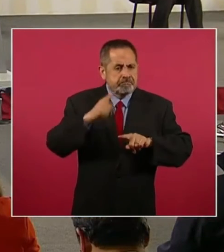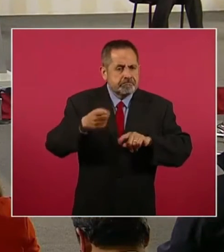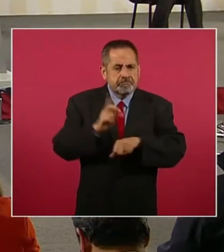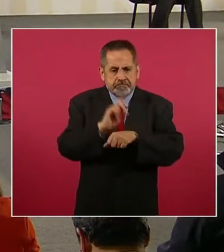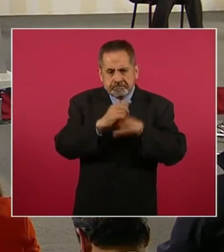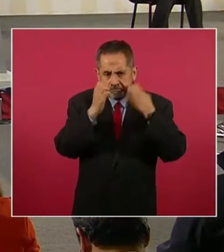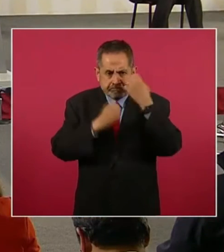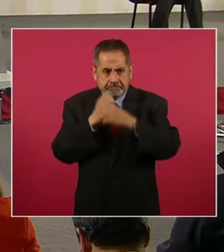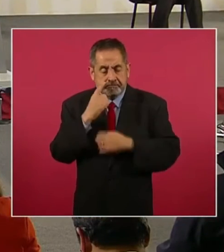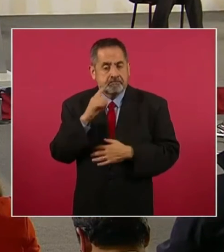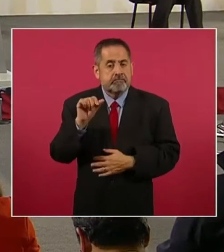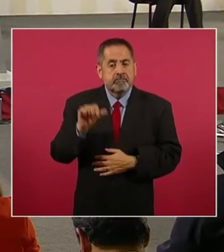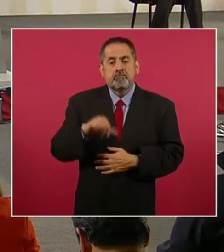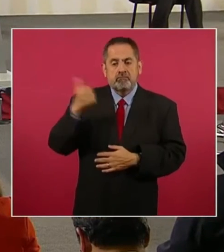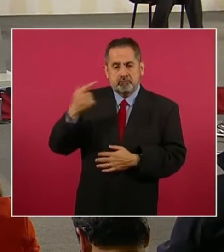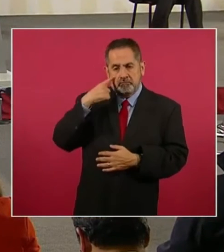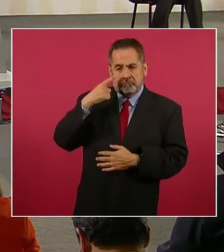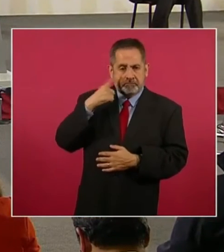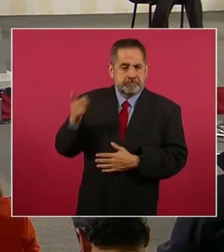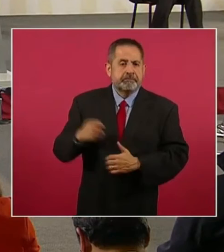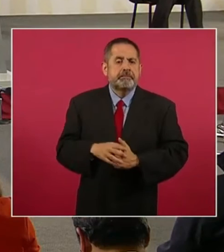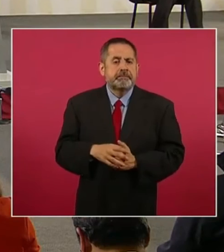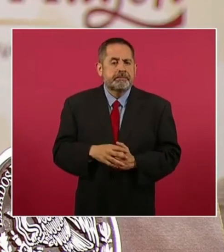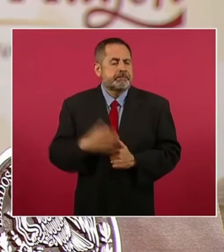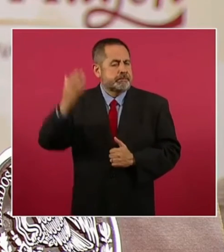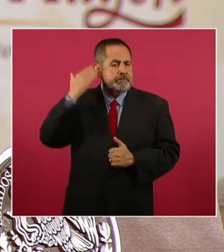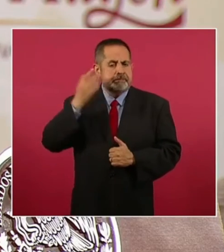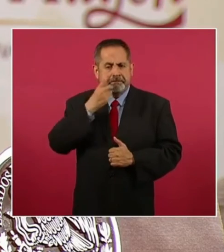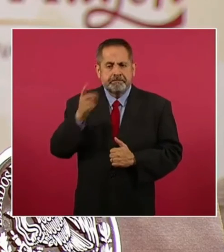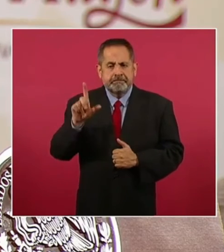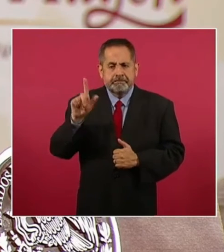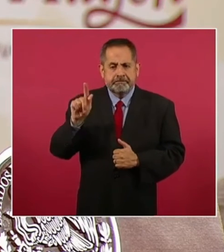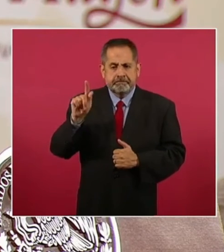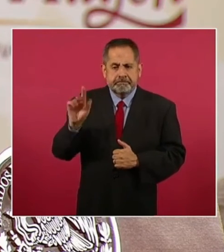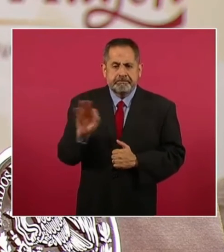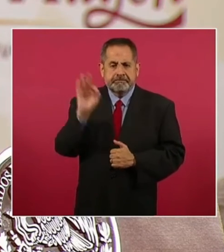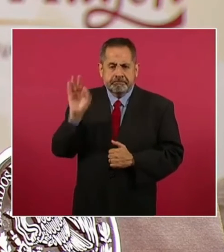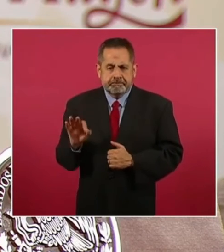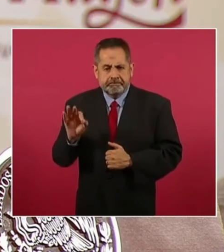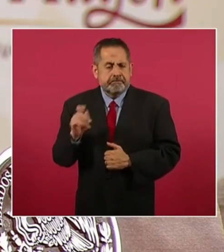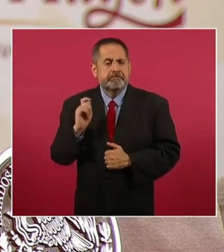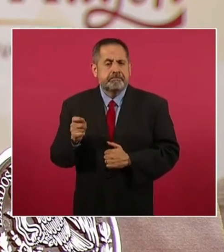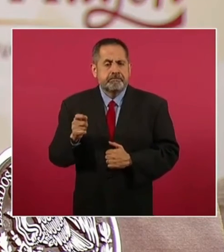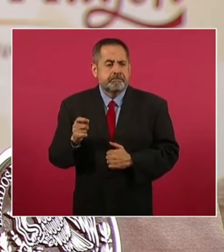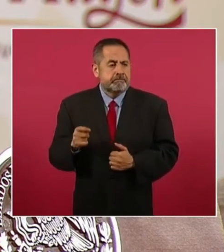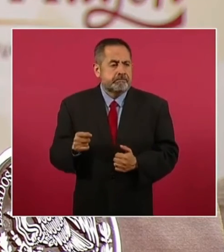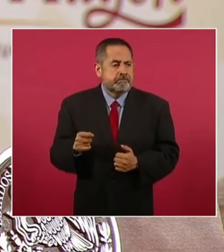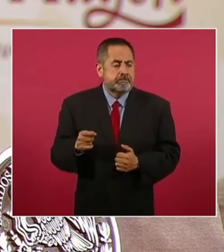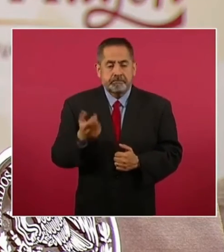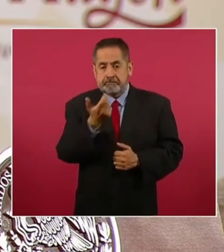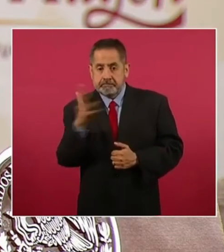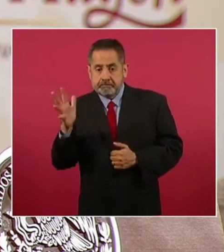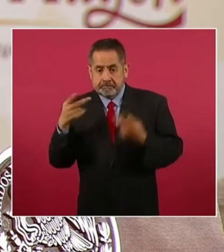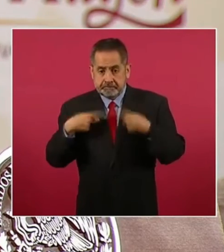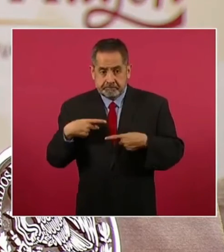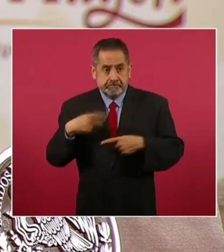y aquí les muestro otra viñeta de ello. Ya habíamos dicho que 70%, es decir, 7 de cada 10